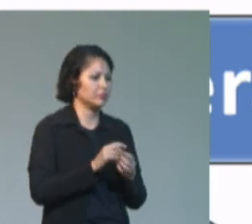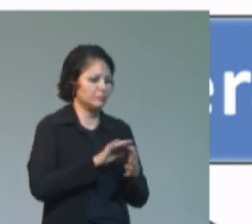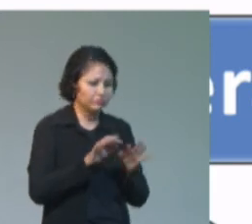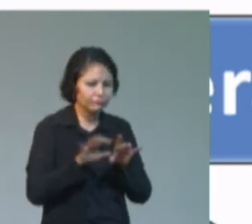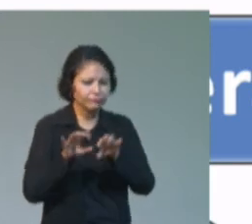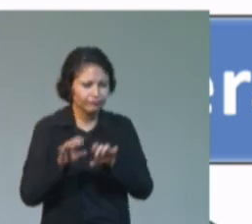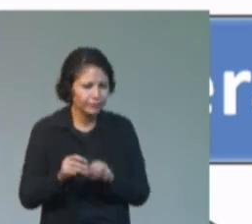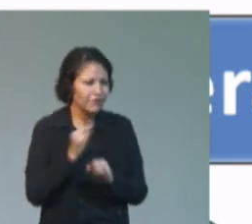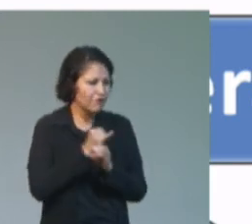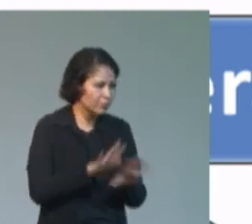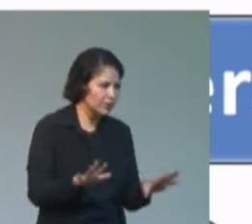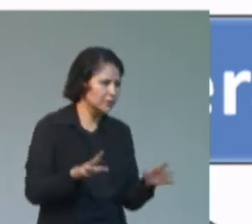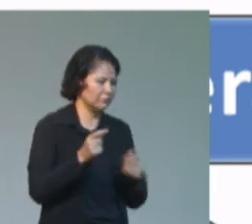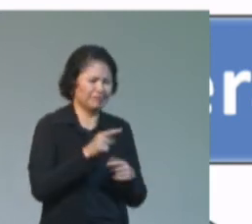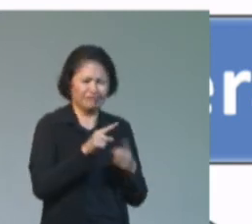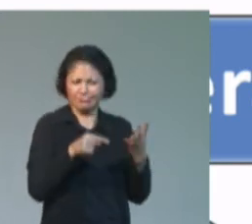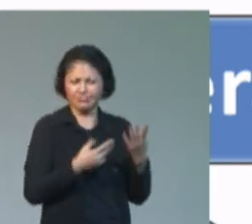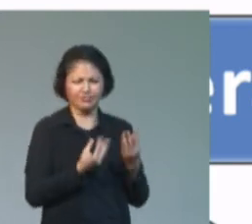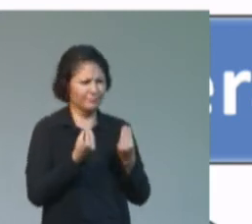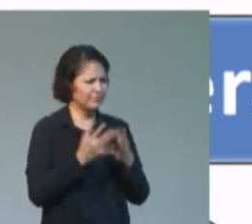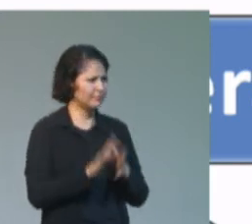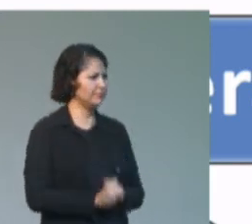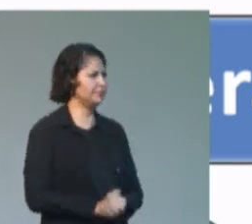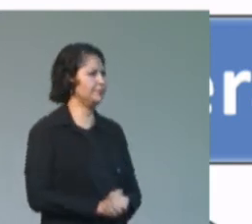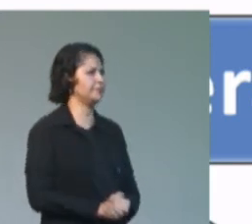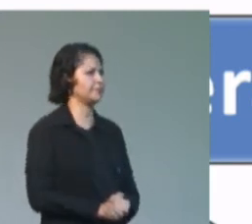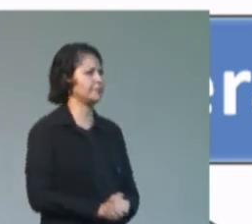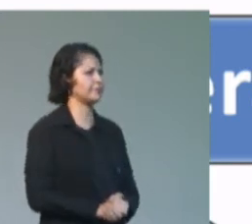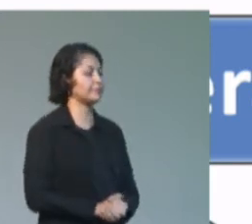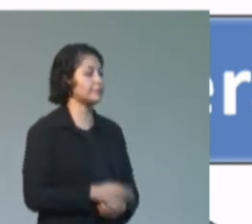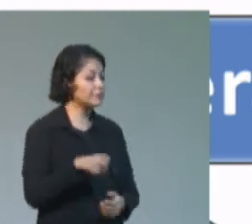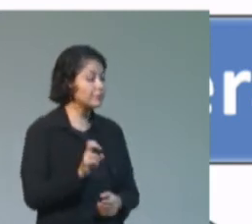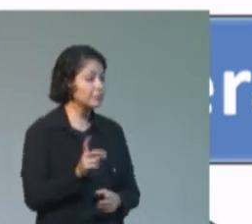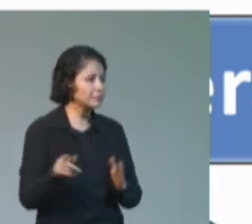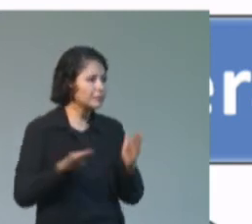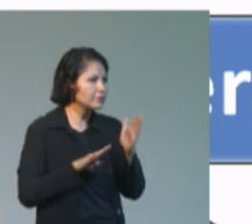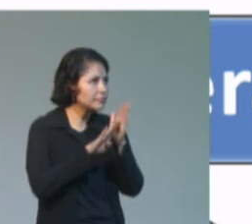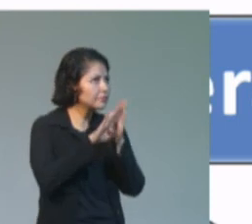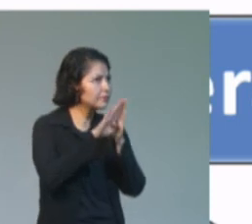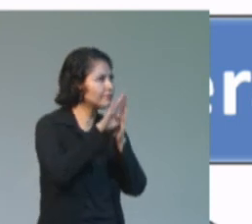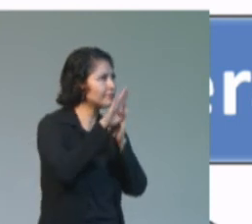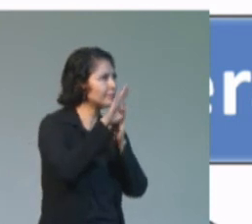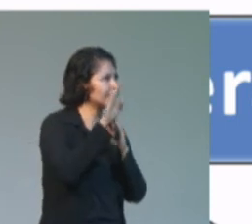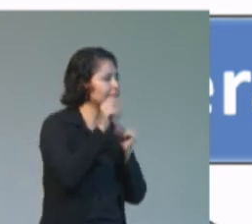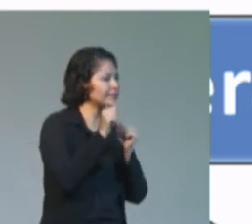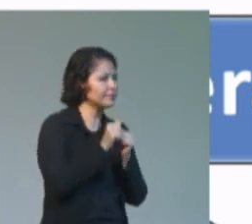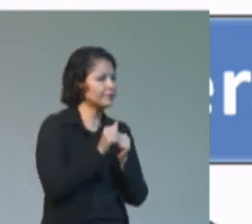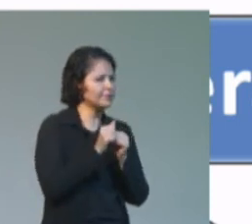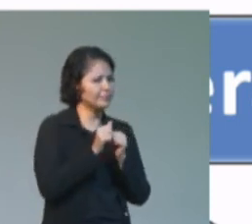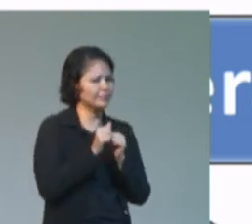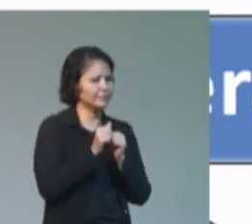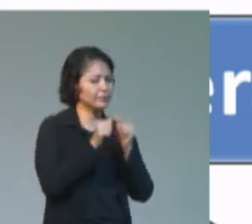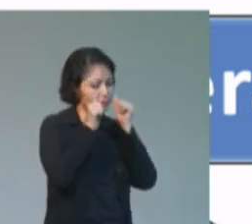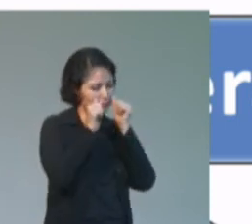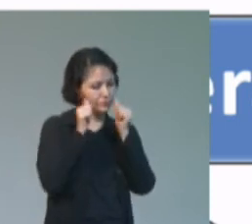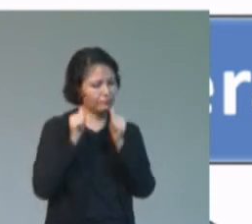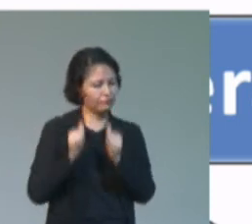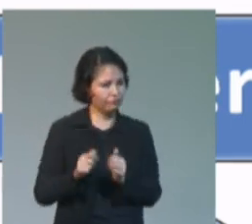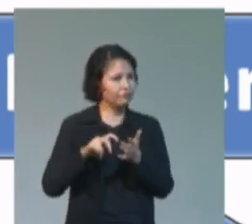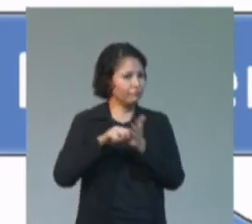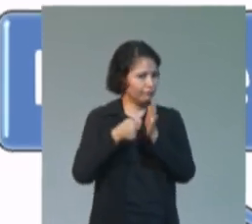etcétera etcétera etcétera pero también esa evolución podemos verla desde una evolución vamos a llamarla también